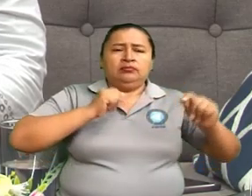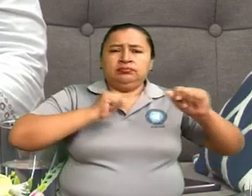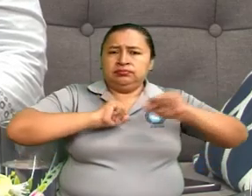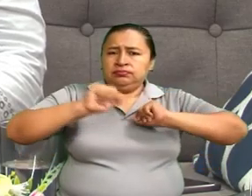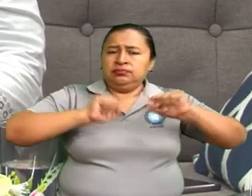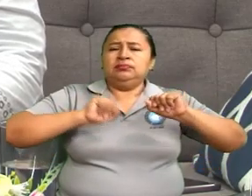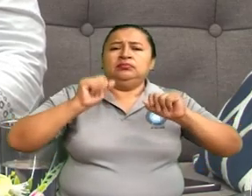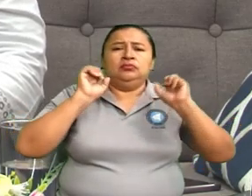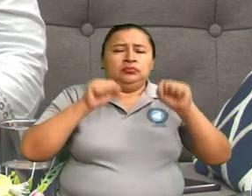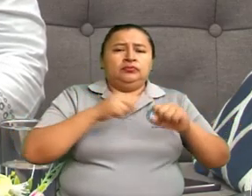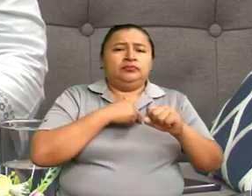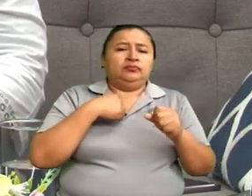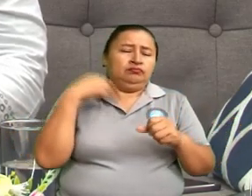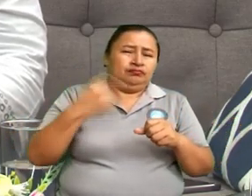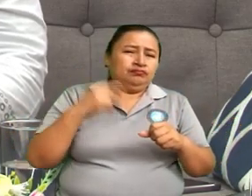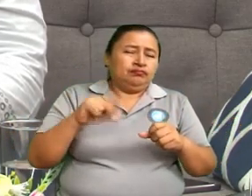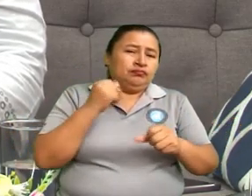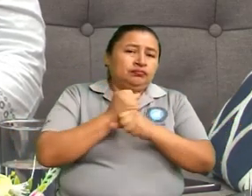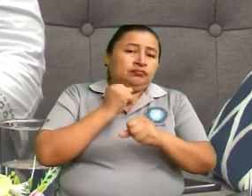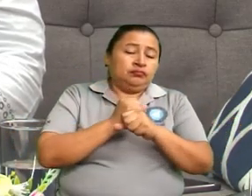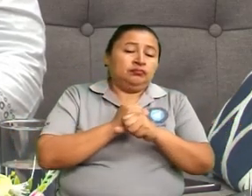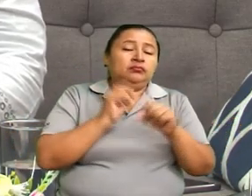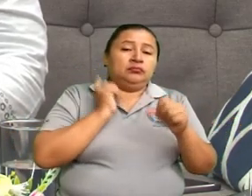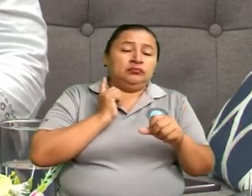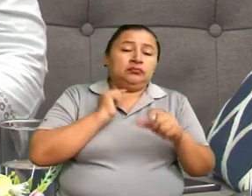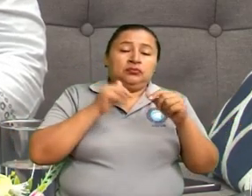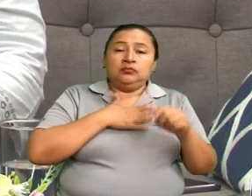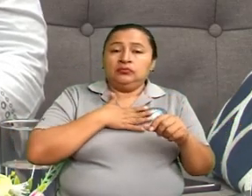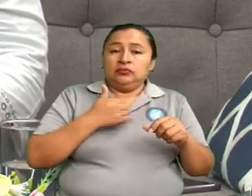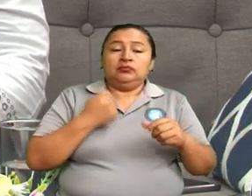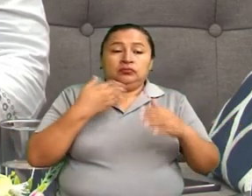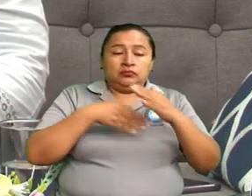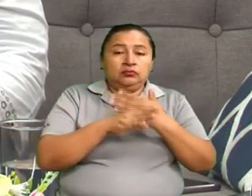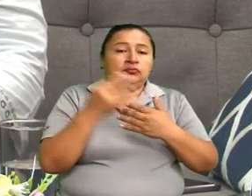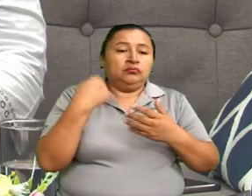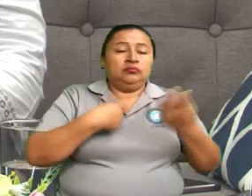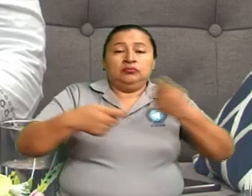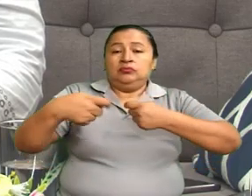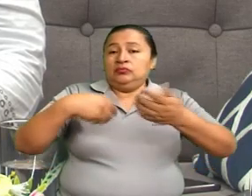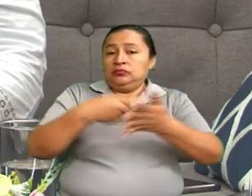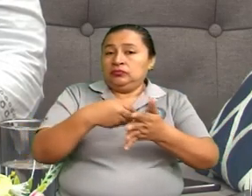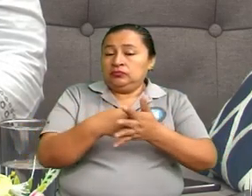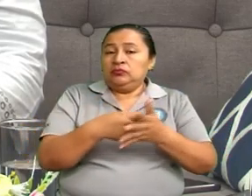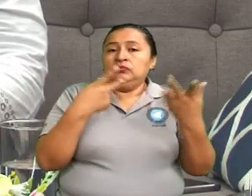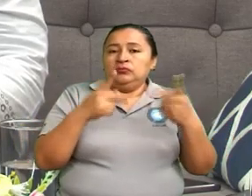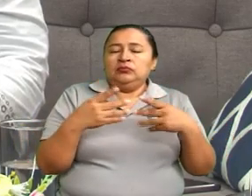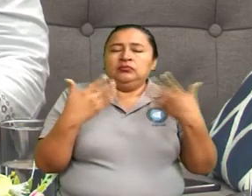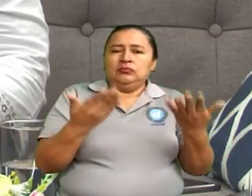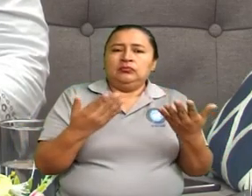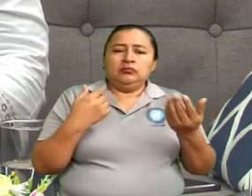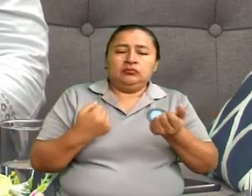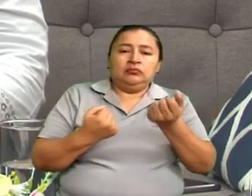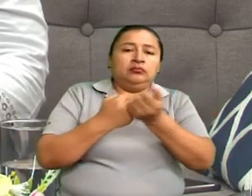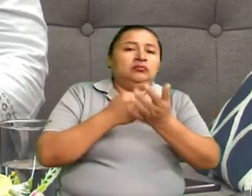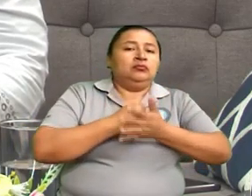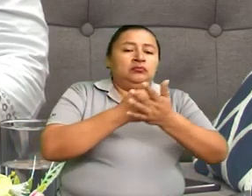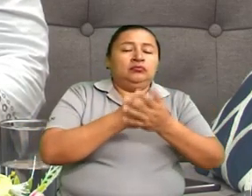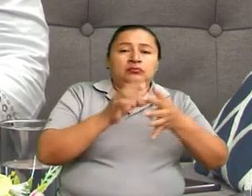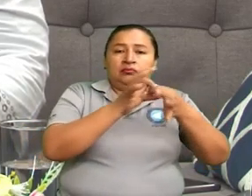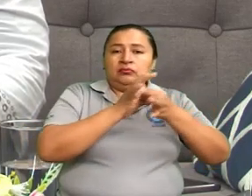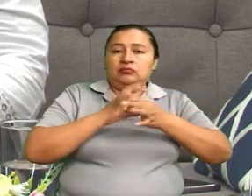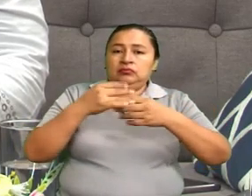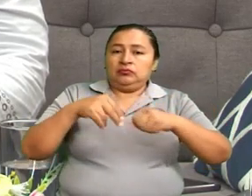oportunidad de producir más, de tener mejores accesos a los mercados. Entonces, y también de contribuir a esa unidad